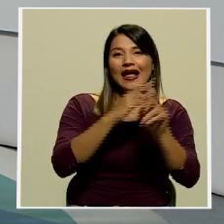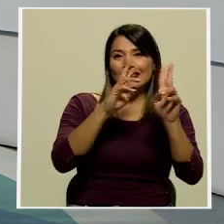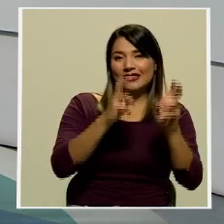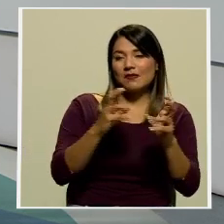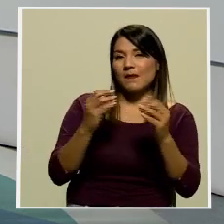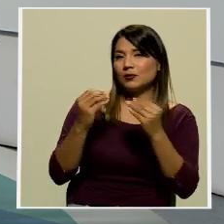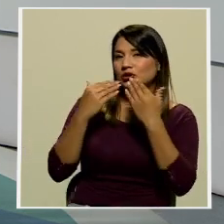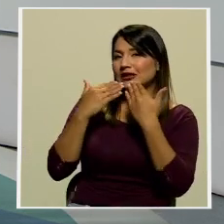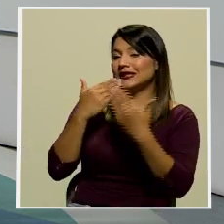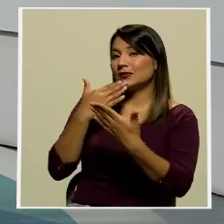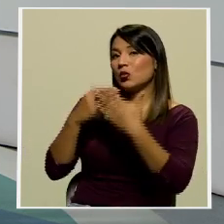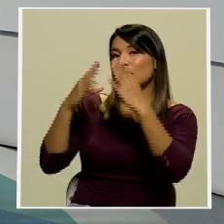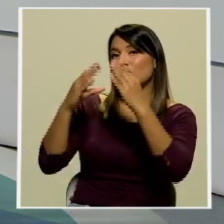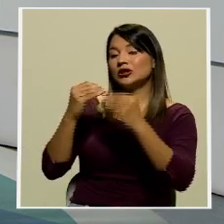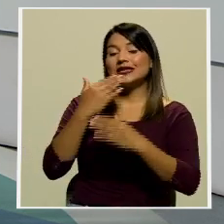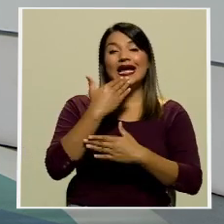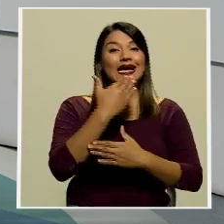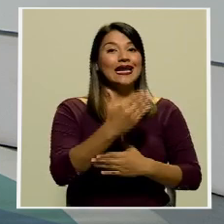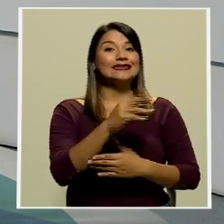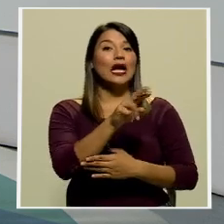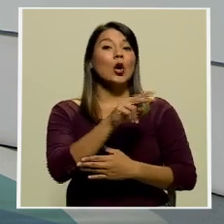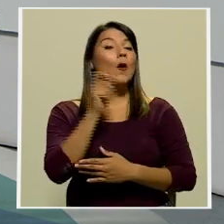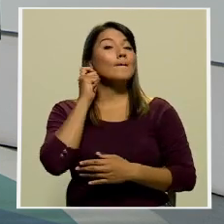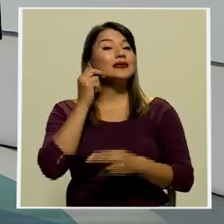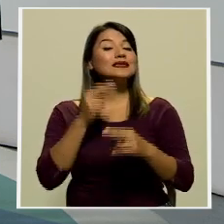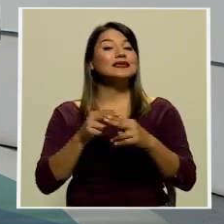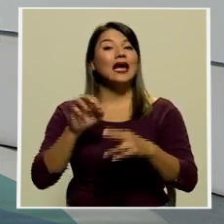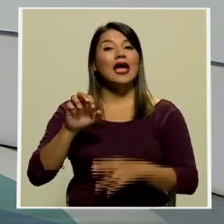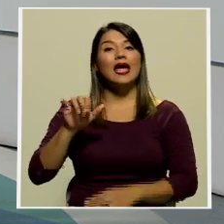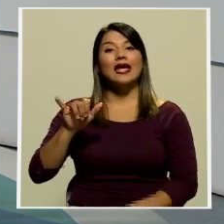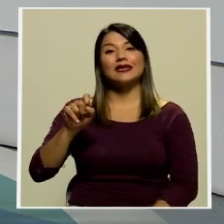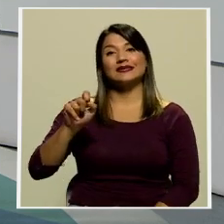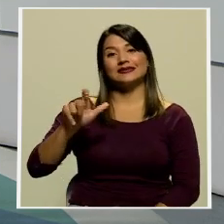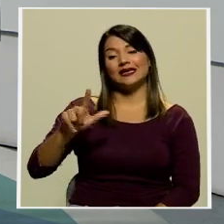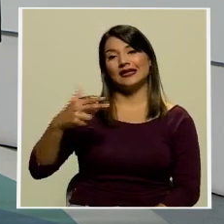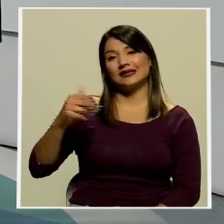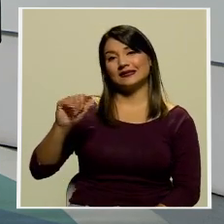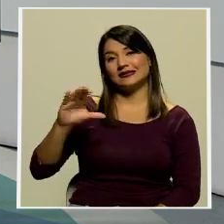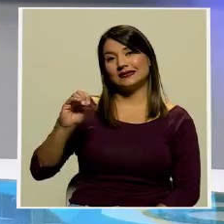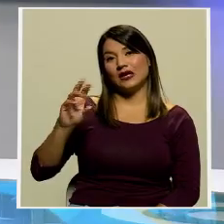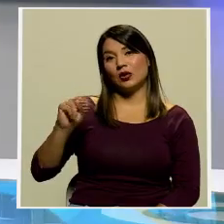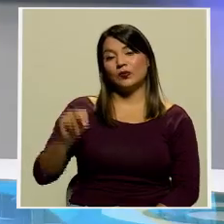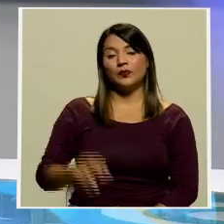Muchas gracias, buenas noches. Muchas gracias, nuestra compañera Eisel Chacón Cordero. Gracias.